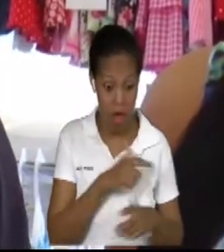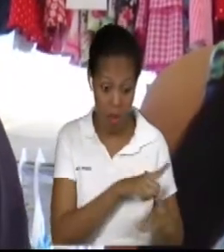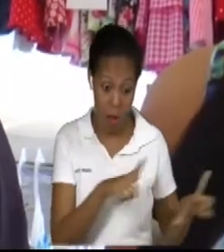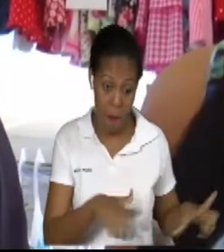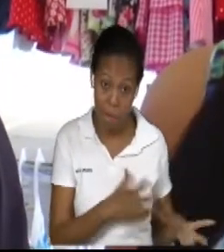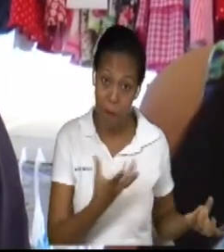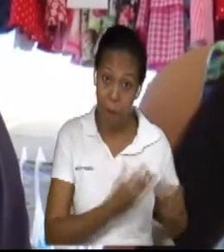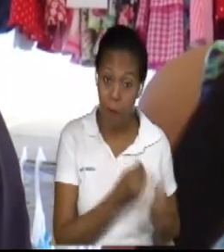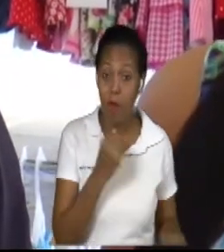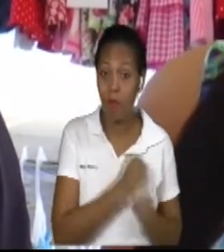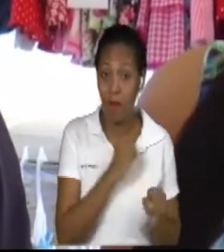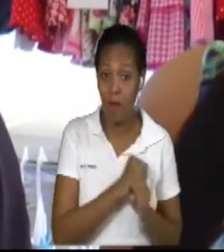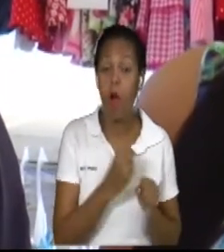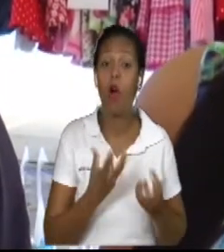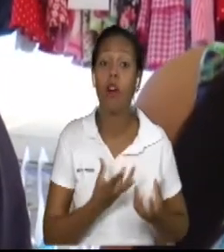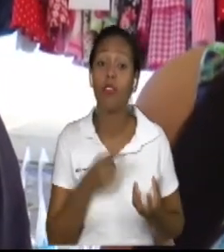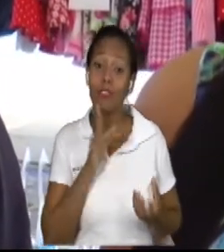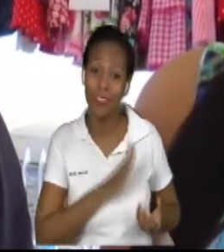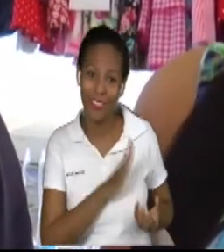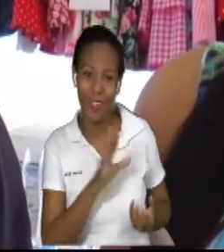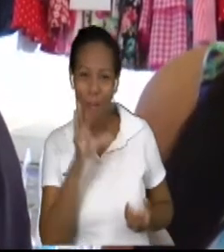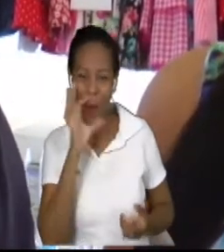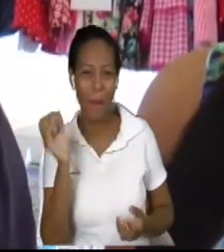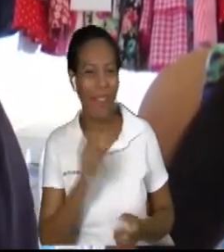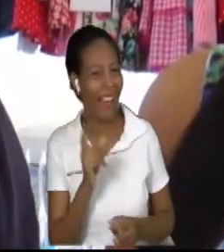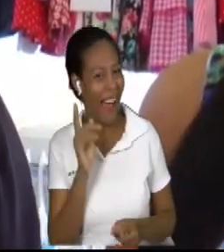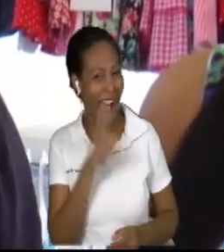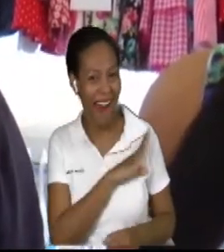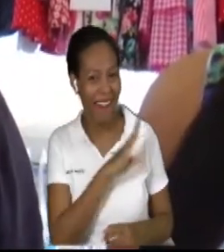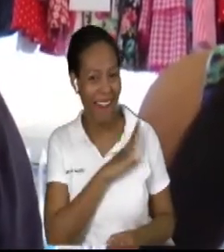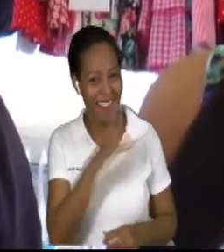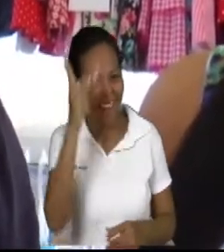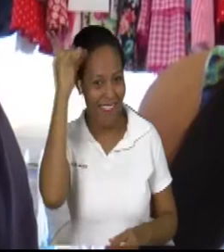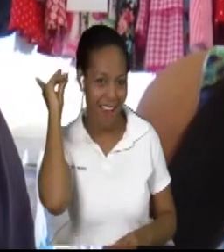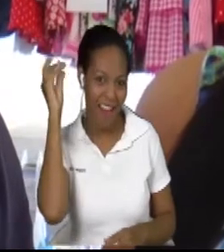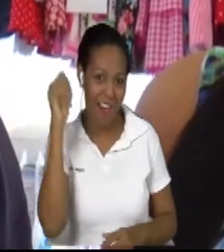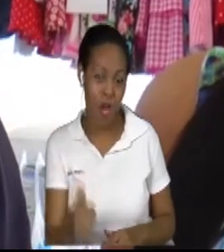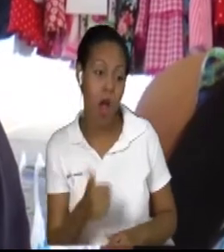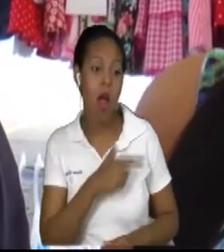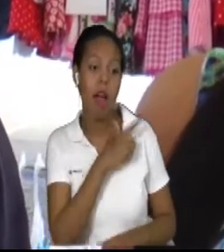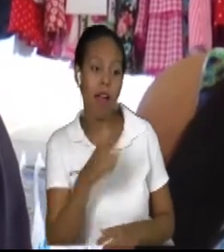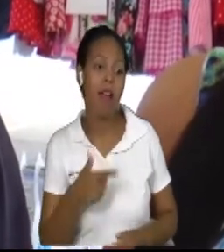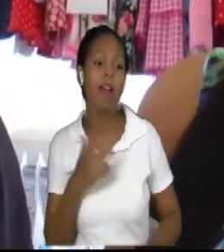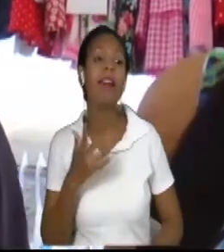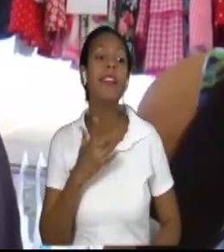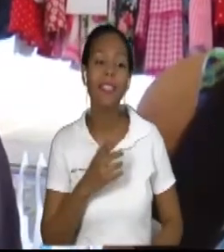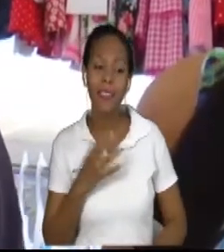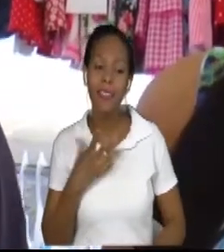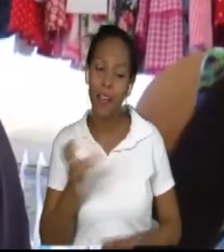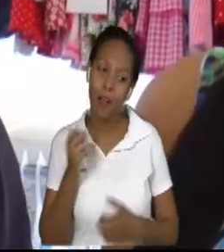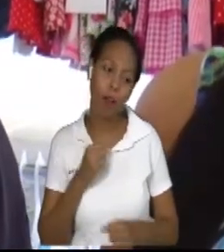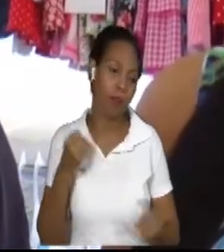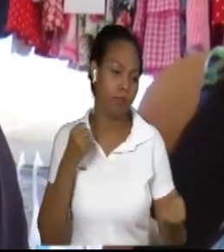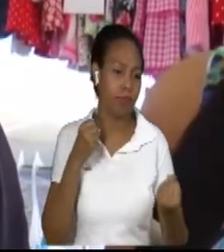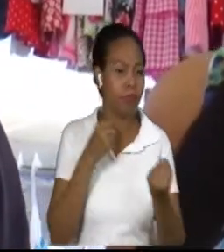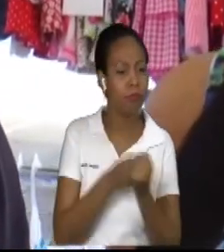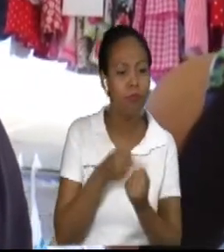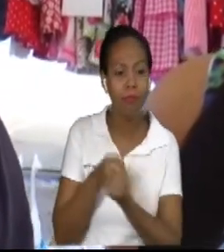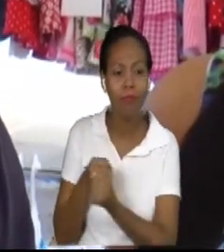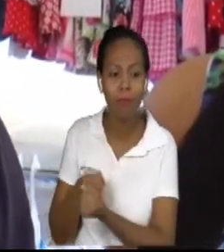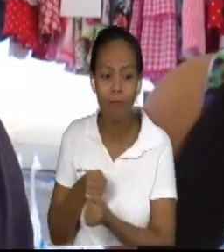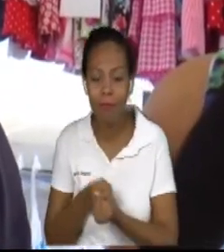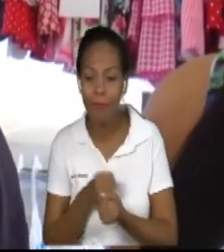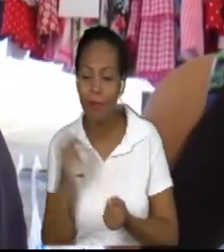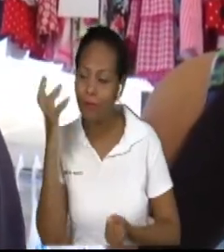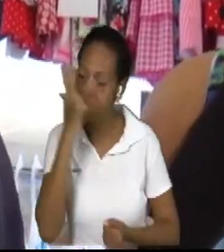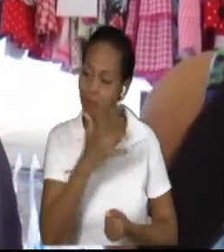arena para con estas empresarias que quieren sacar adelante cada una de sus empresas, y este es un reflejo de pujanza